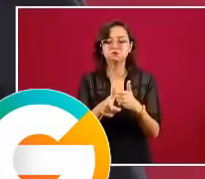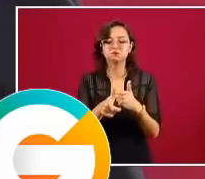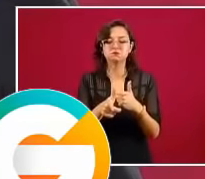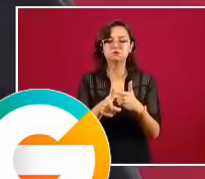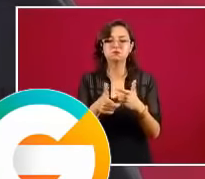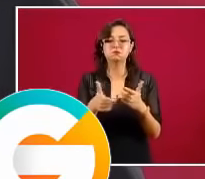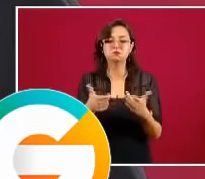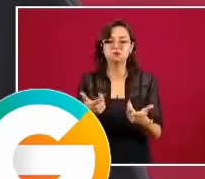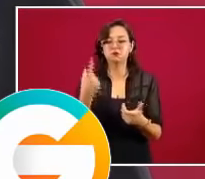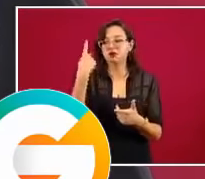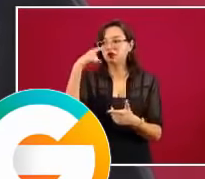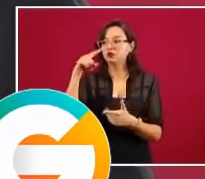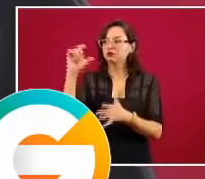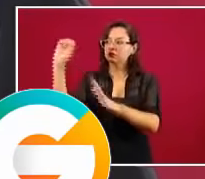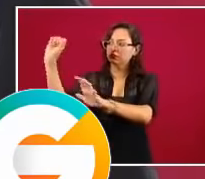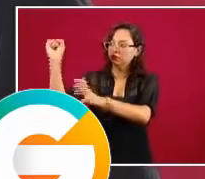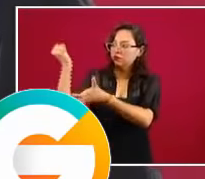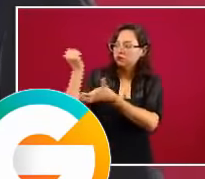bajando recursos